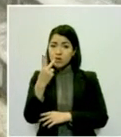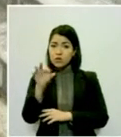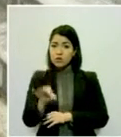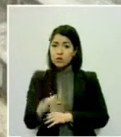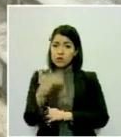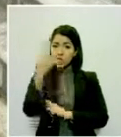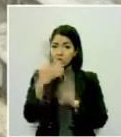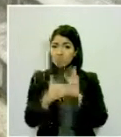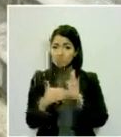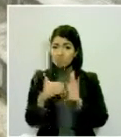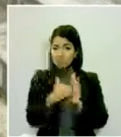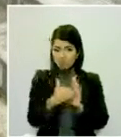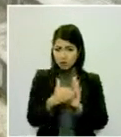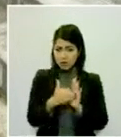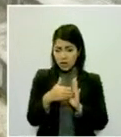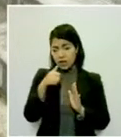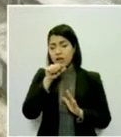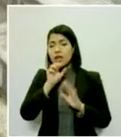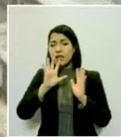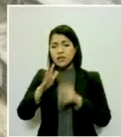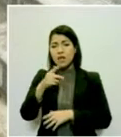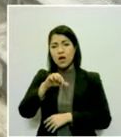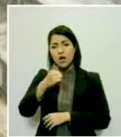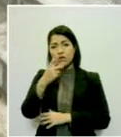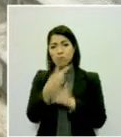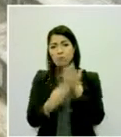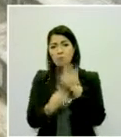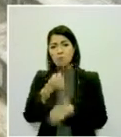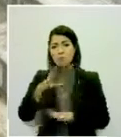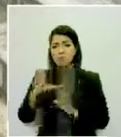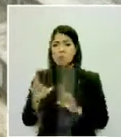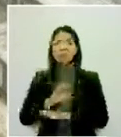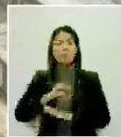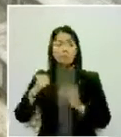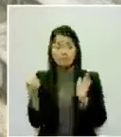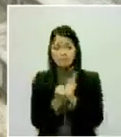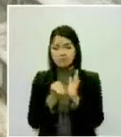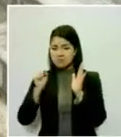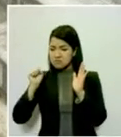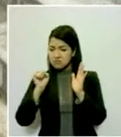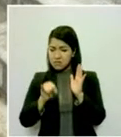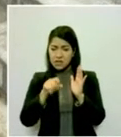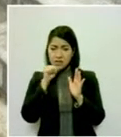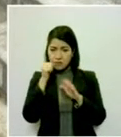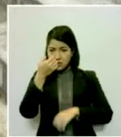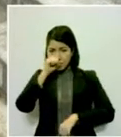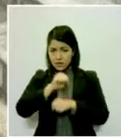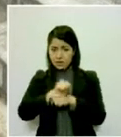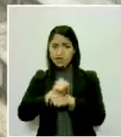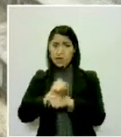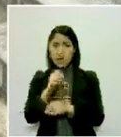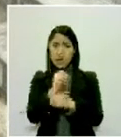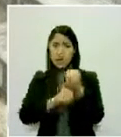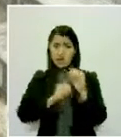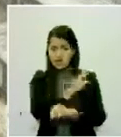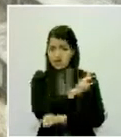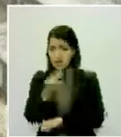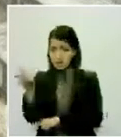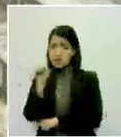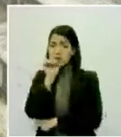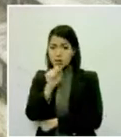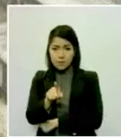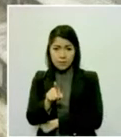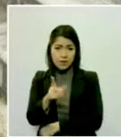2.5 millones. Ya hay 11 proyectos autorizados, aprobados por la Secretaría de Obras Públicas.